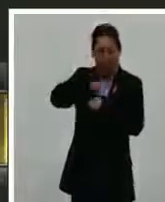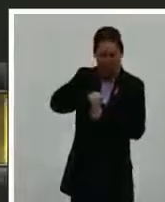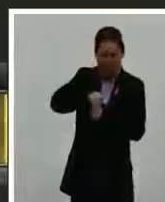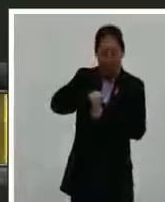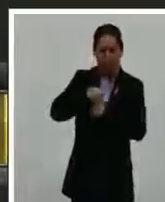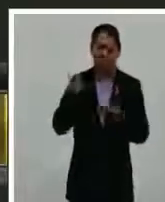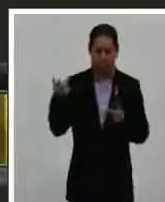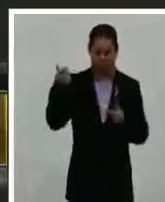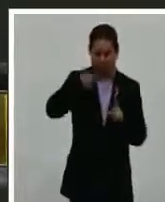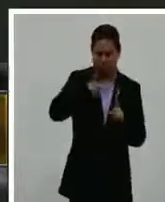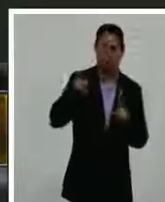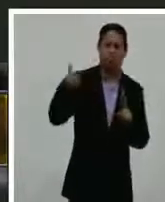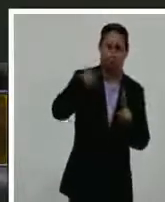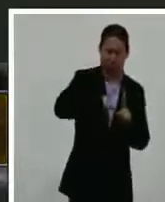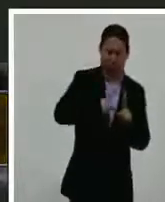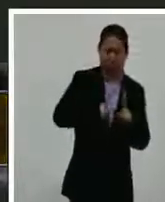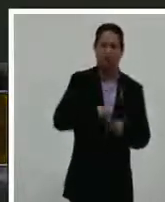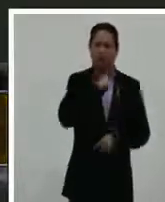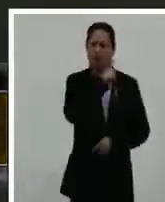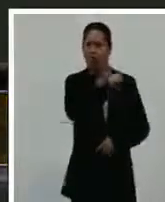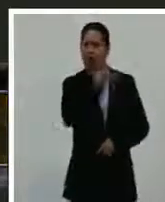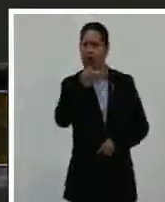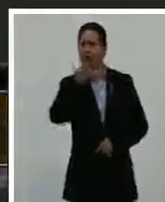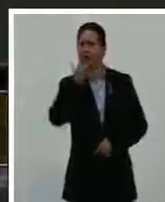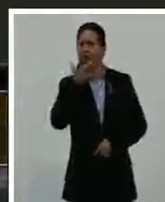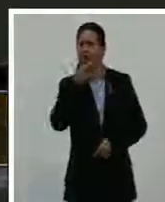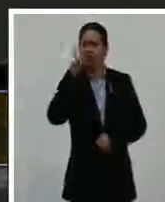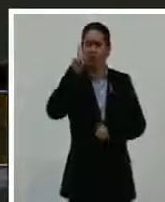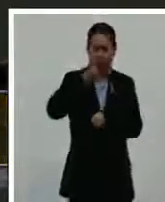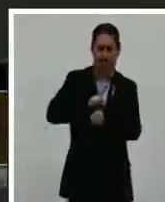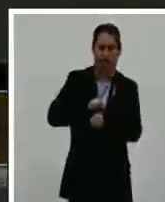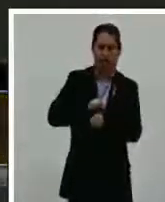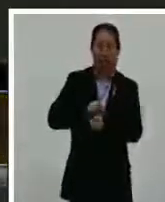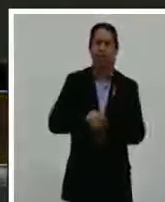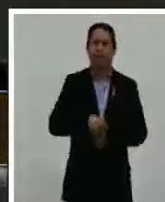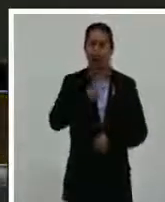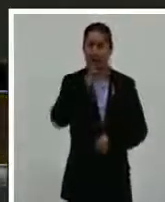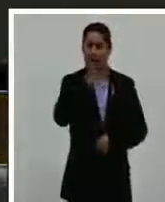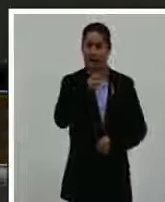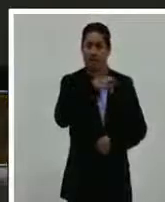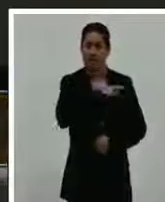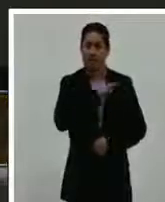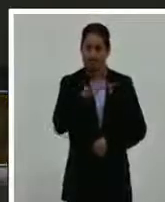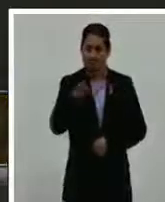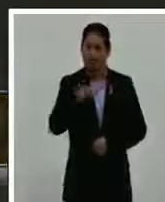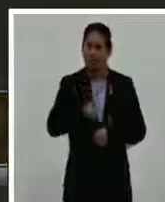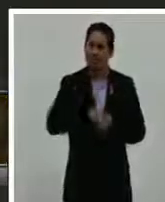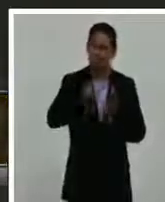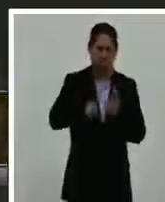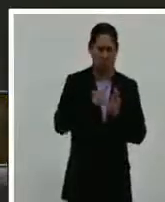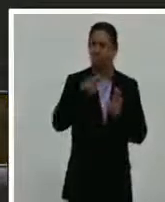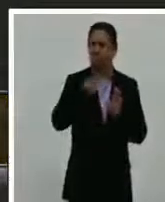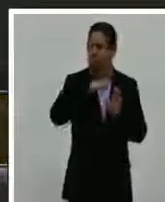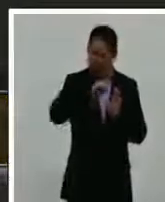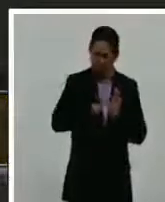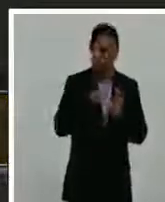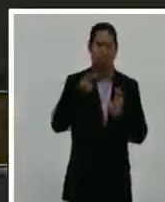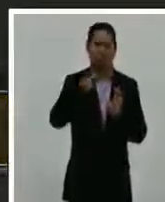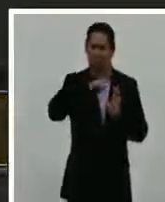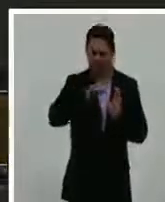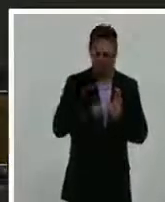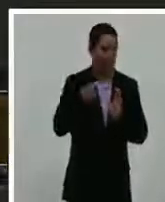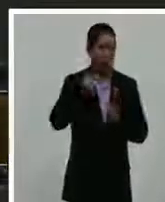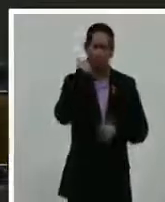de sueldo de 1 a 28 días y esta puede ser reiterativa las veces que sea